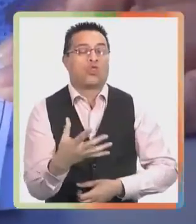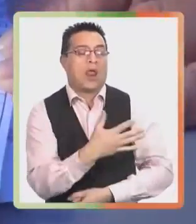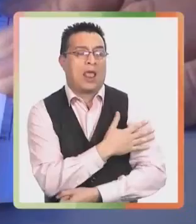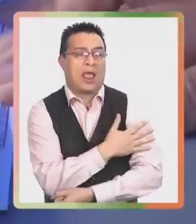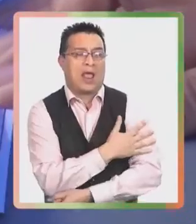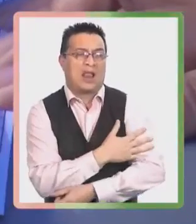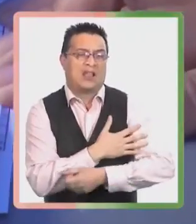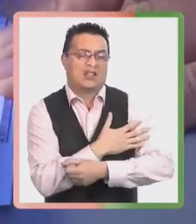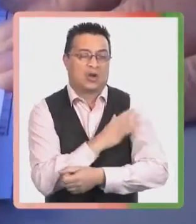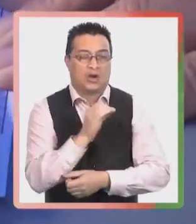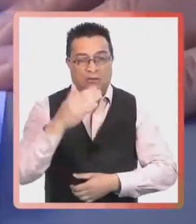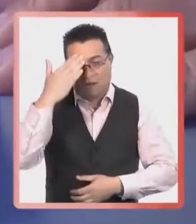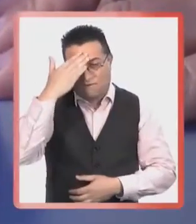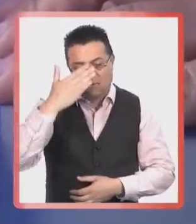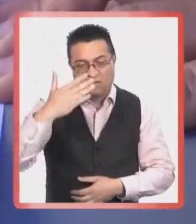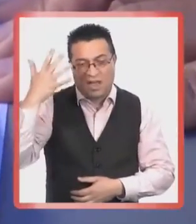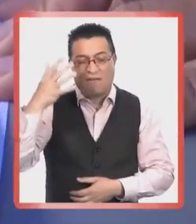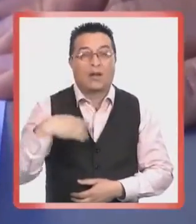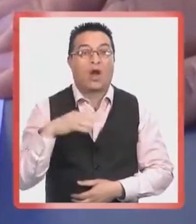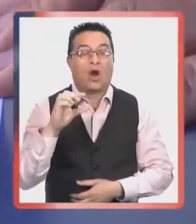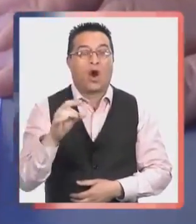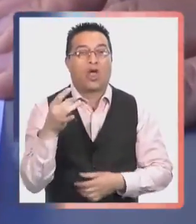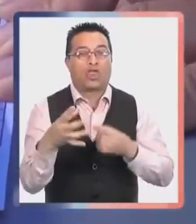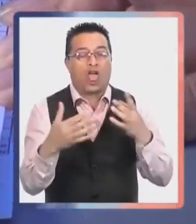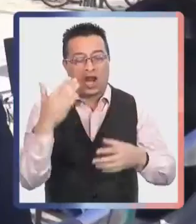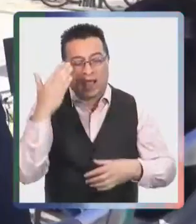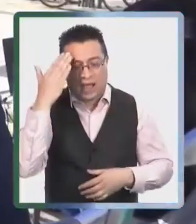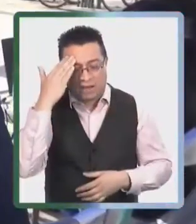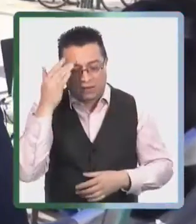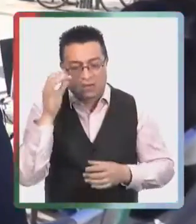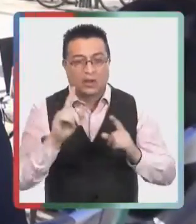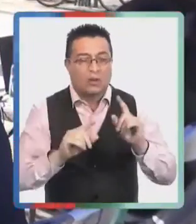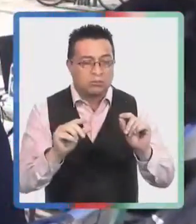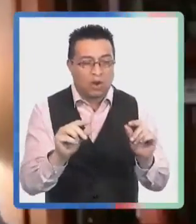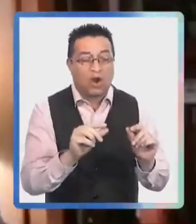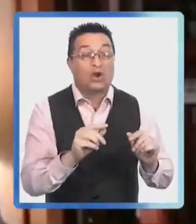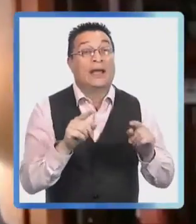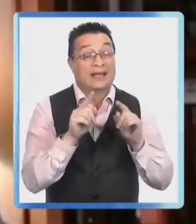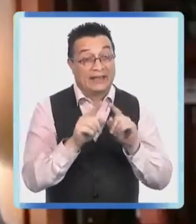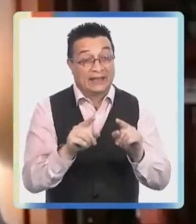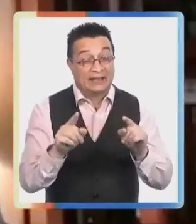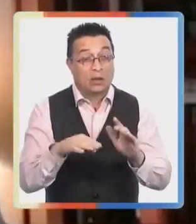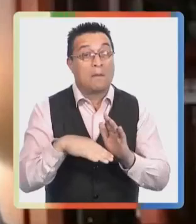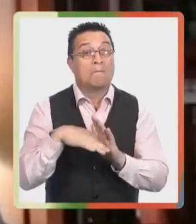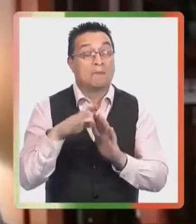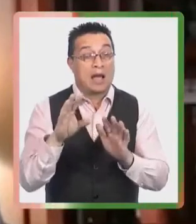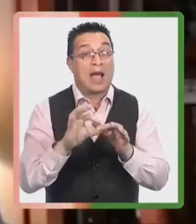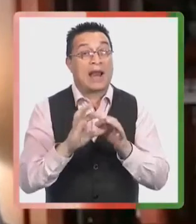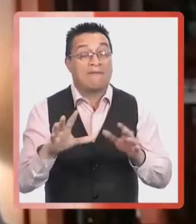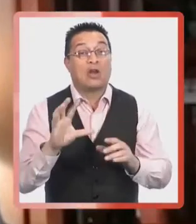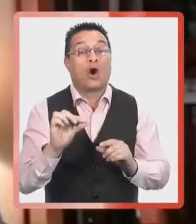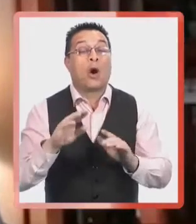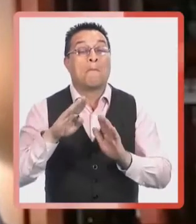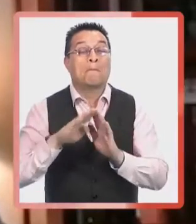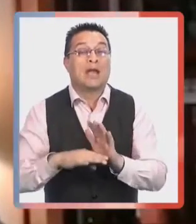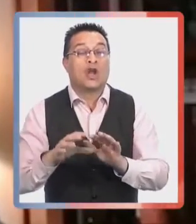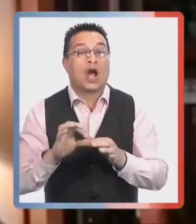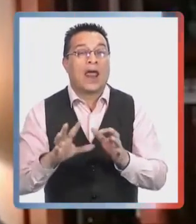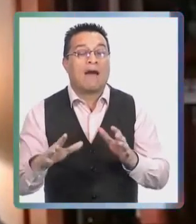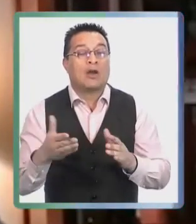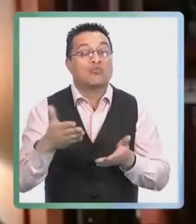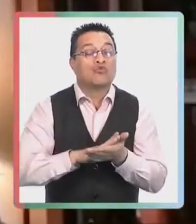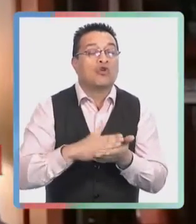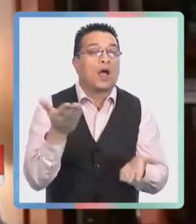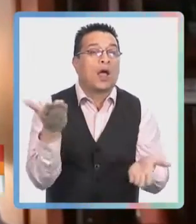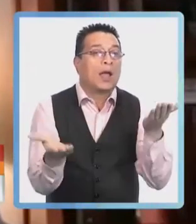doler el brazo o voy a tener fiebre o voy a tener un poco de dolor de cabeza? ¿Eso es más grave o es menos grave que